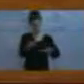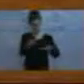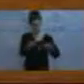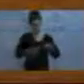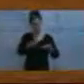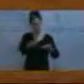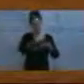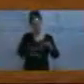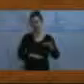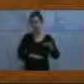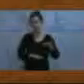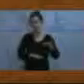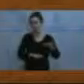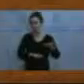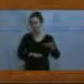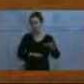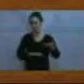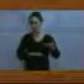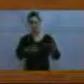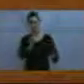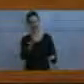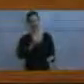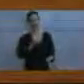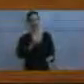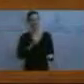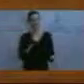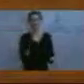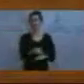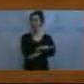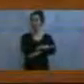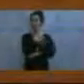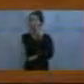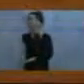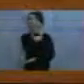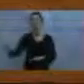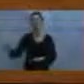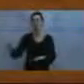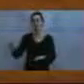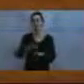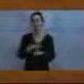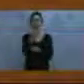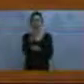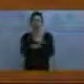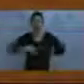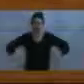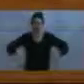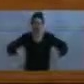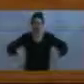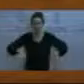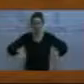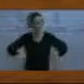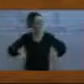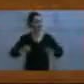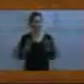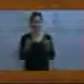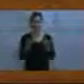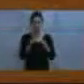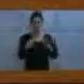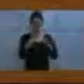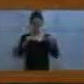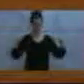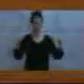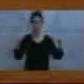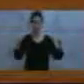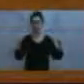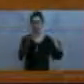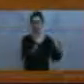informe negativo del Gobierno. Es decir, el Gobierno dijo no a la gratuidad y a la universalidad de los niños